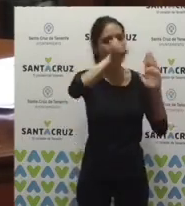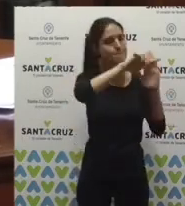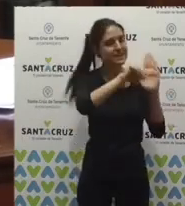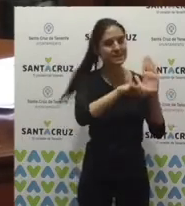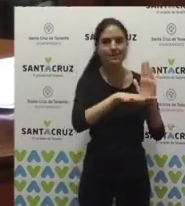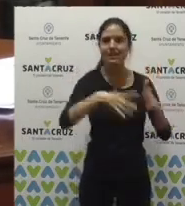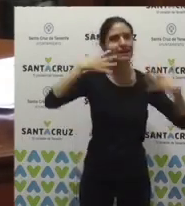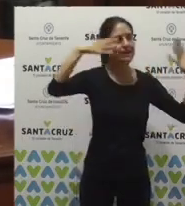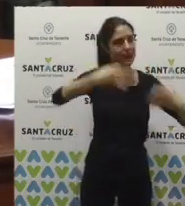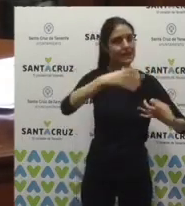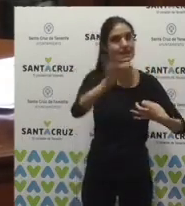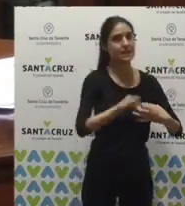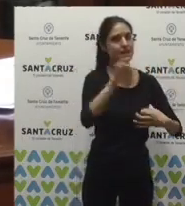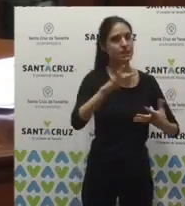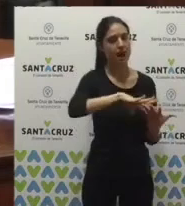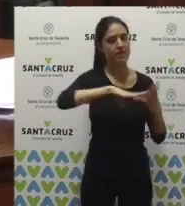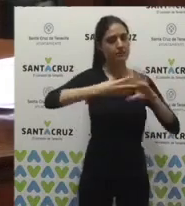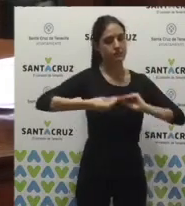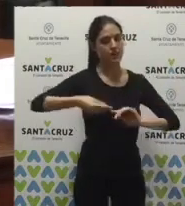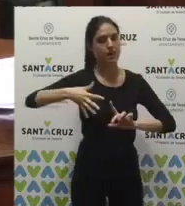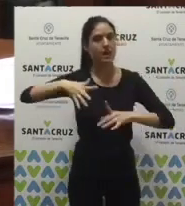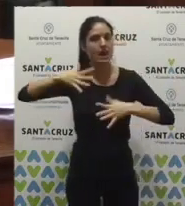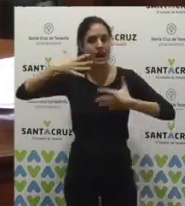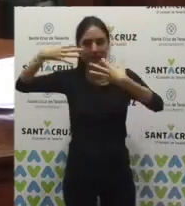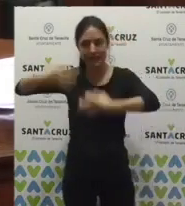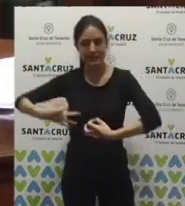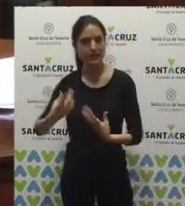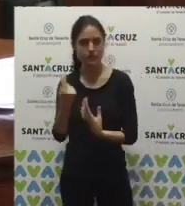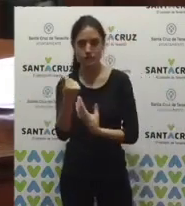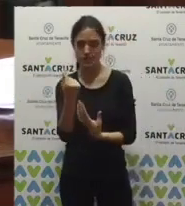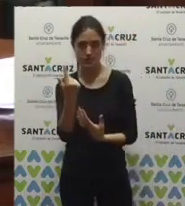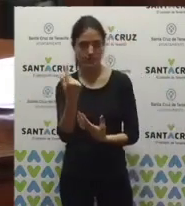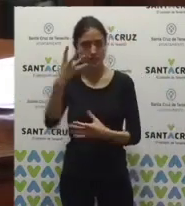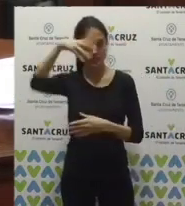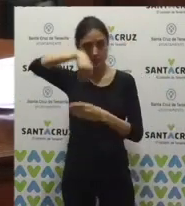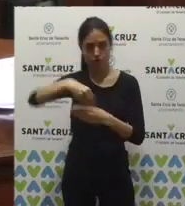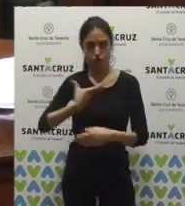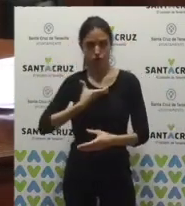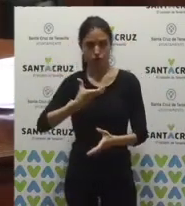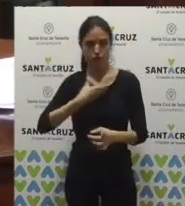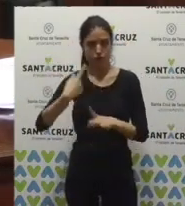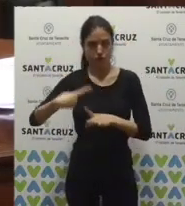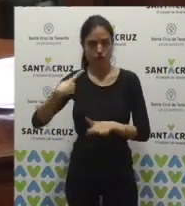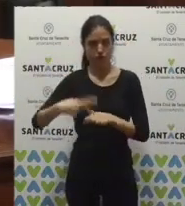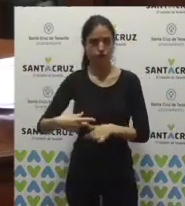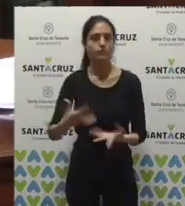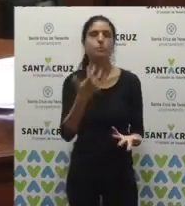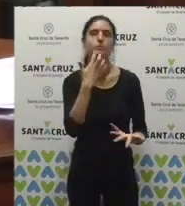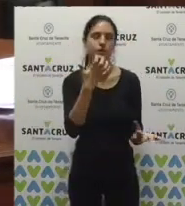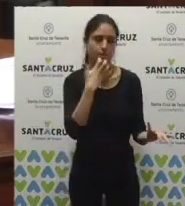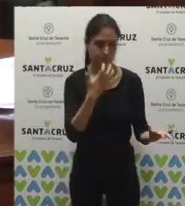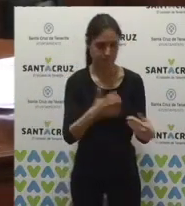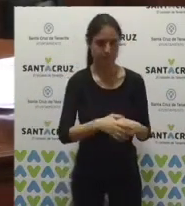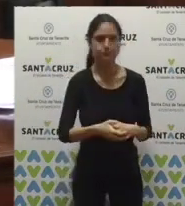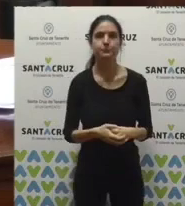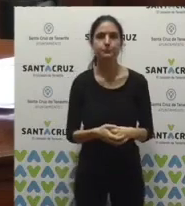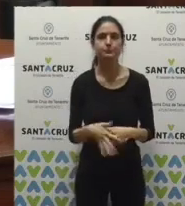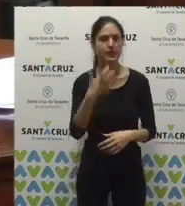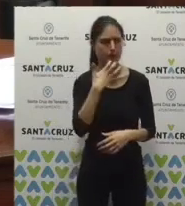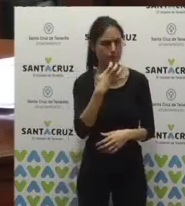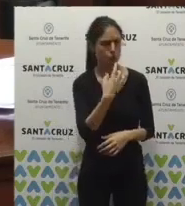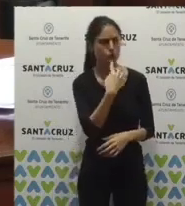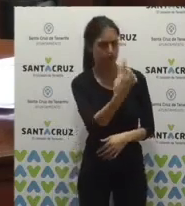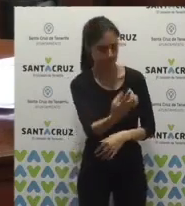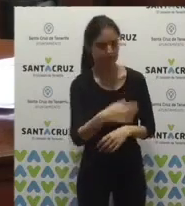también a la realidad financiera que tiene el ayuntamiento de santa cruz le voy a poner ejemplos le voy a poner ejemplos